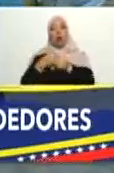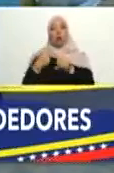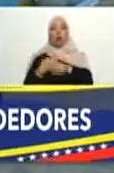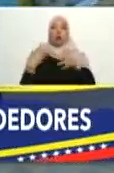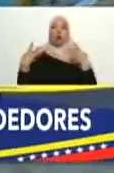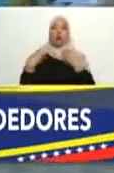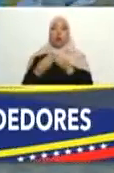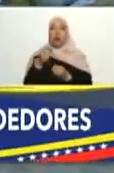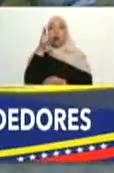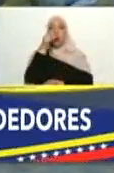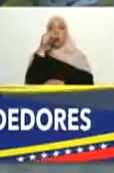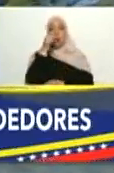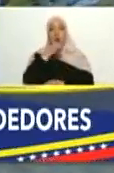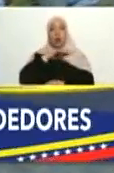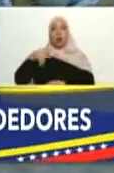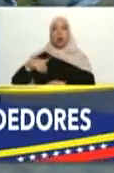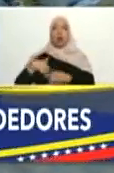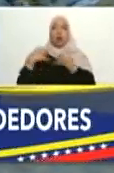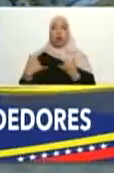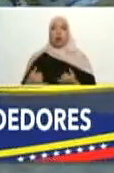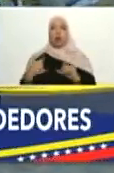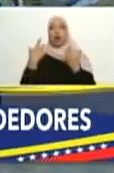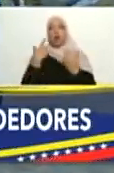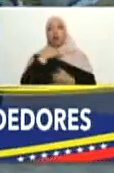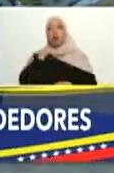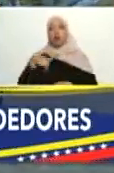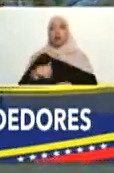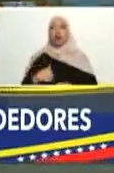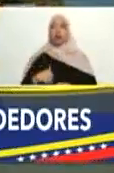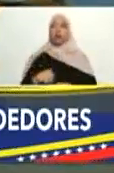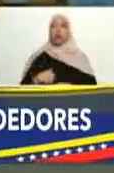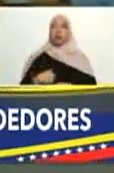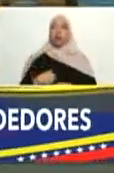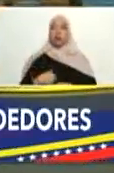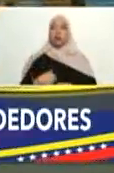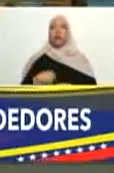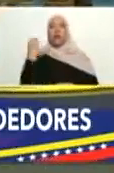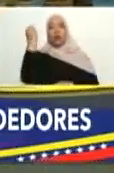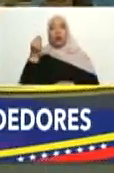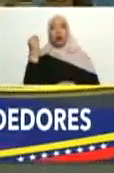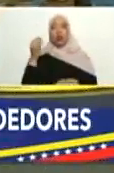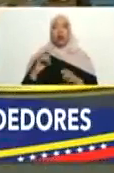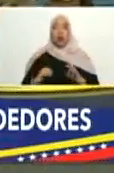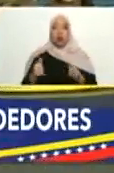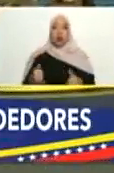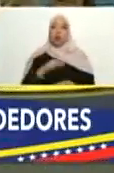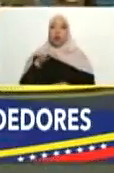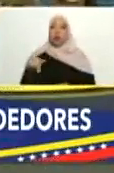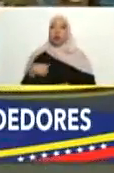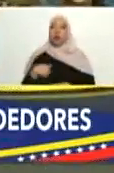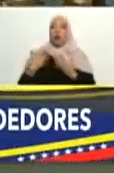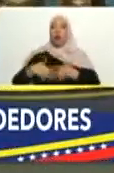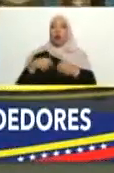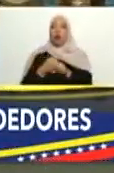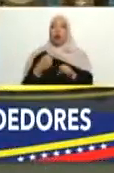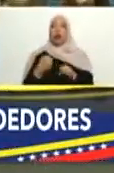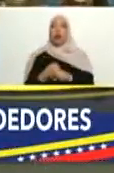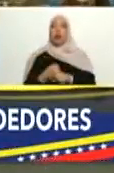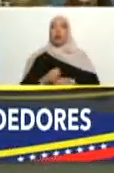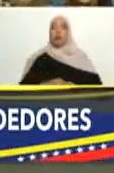esos hombres y mujeres que están allá, que son los protagonistas de esta maravillosa iniciativa de movimiento de emprendedores. Más de